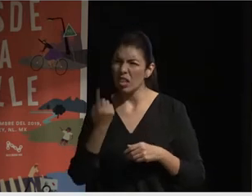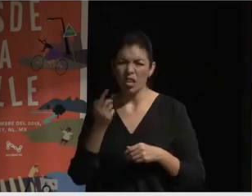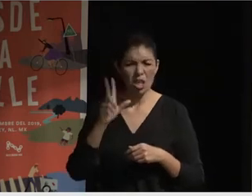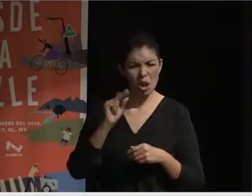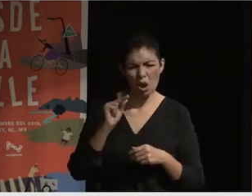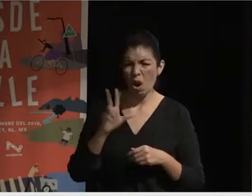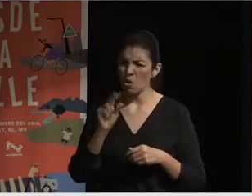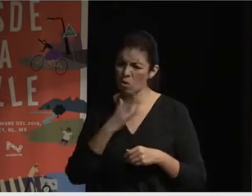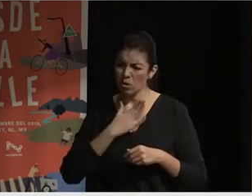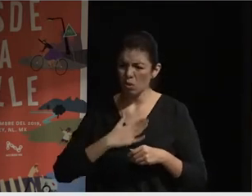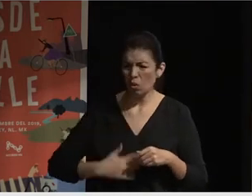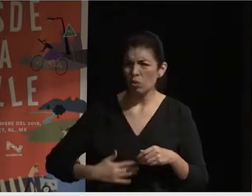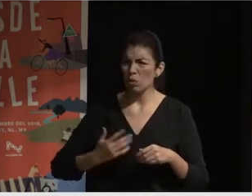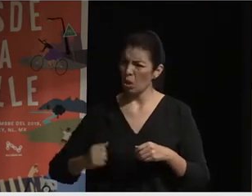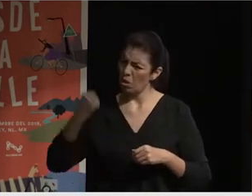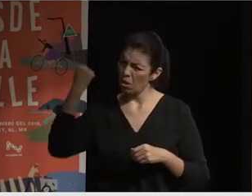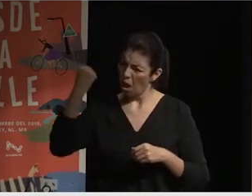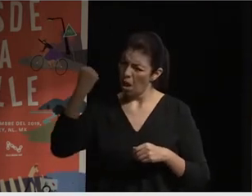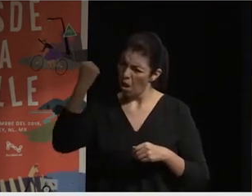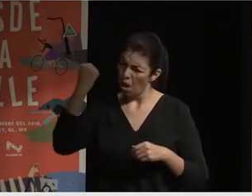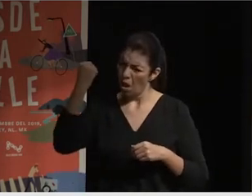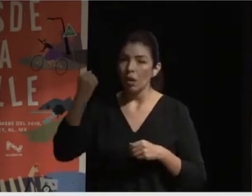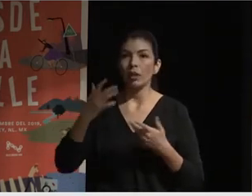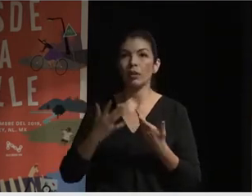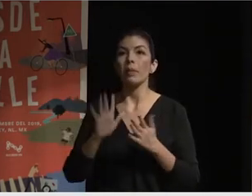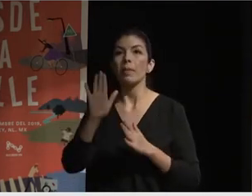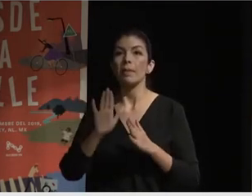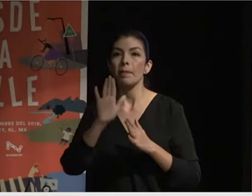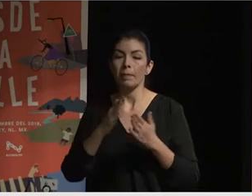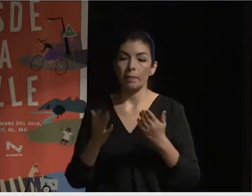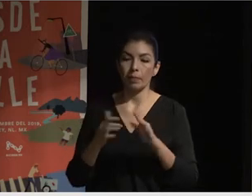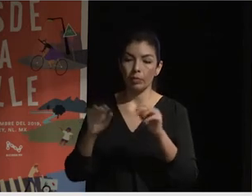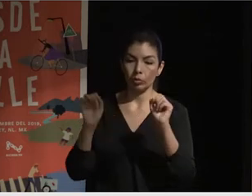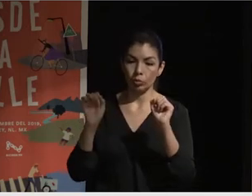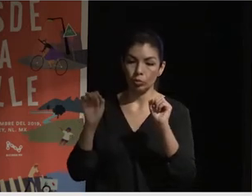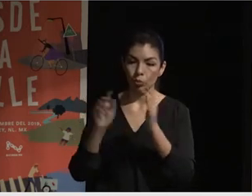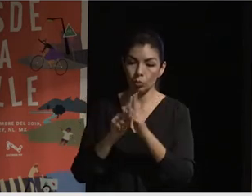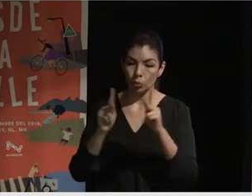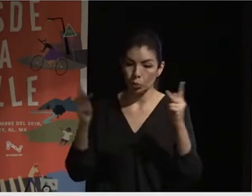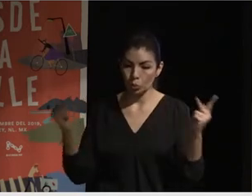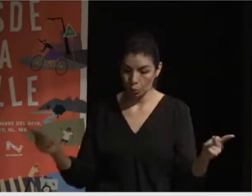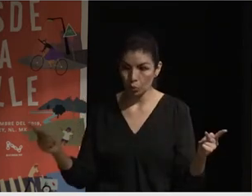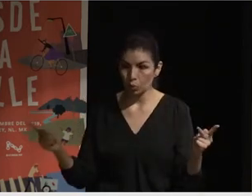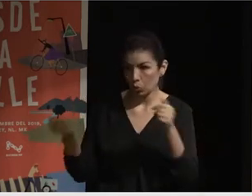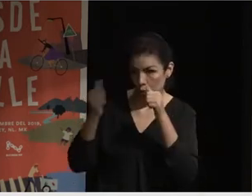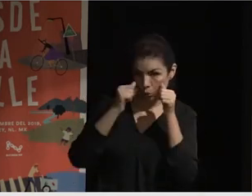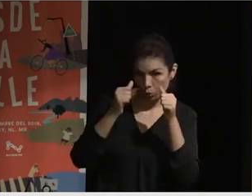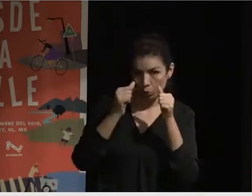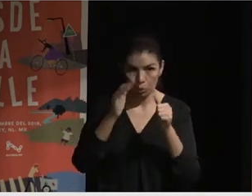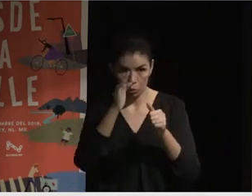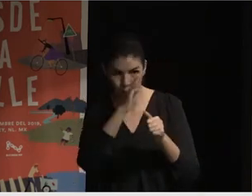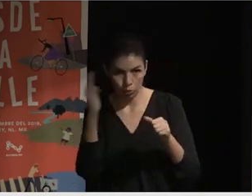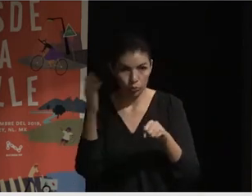Entonces, no es solo una se ha difundido mucho el concepto, no es solo una difusión conceptual, sino también realmente